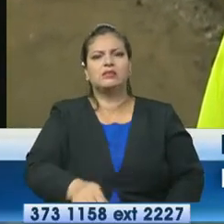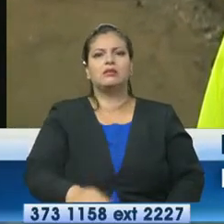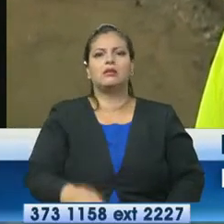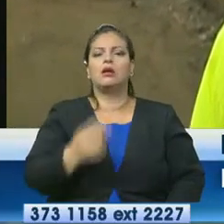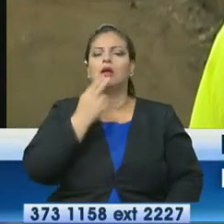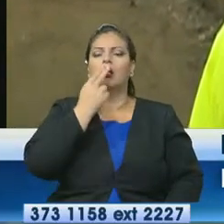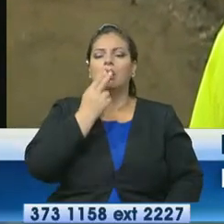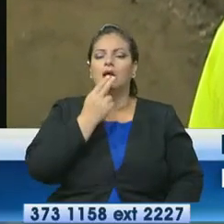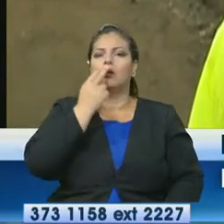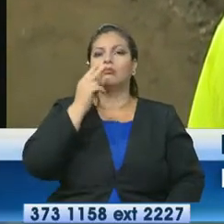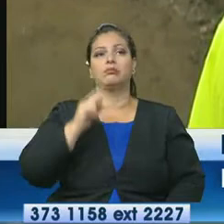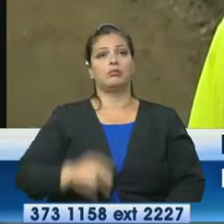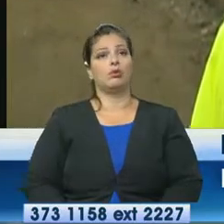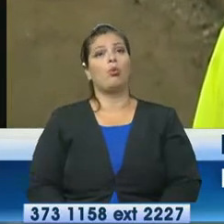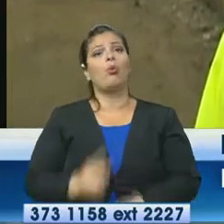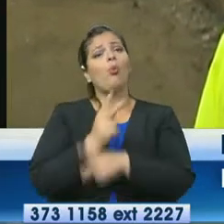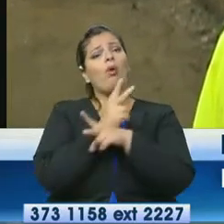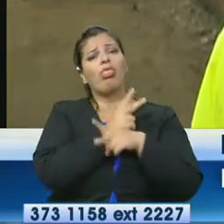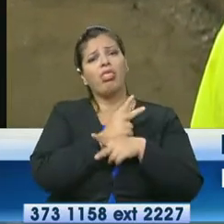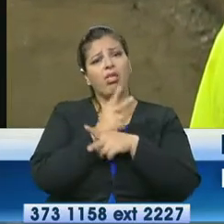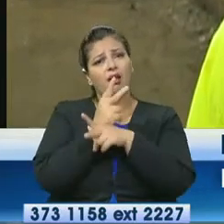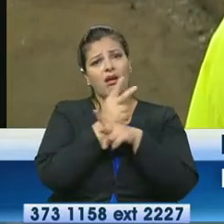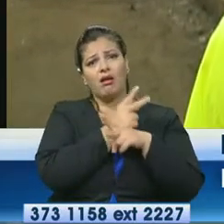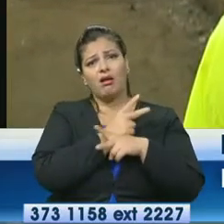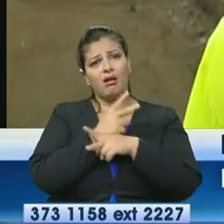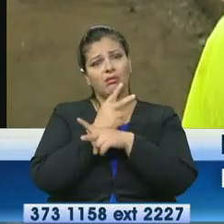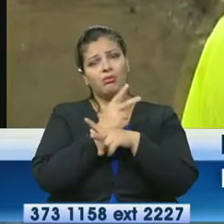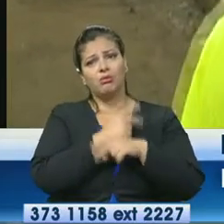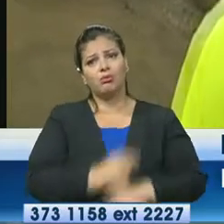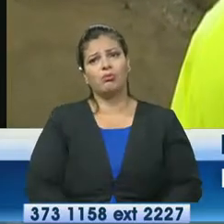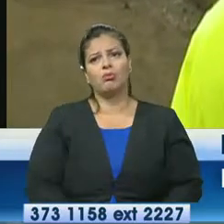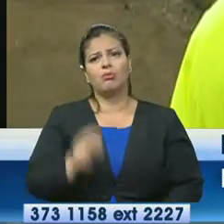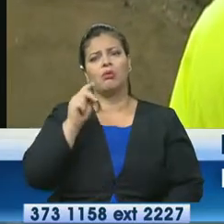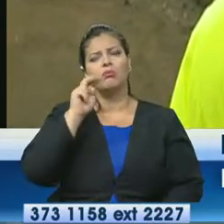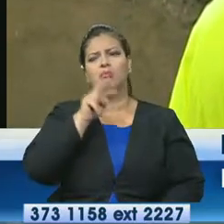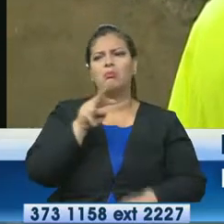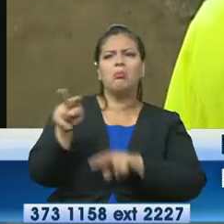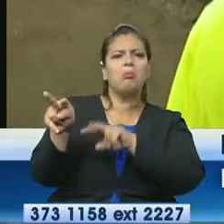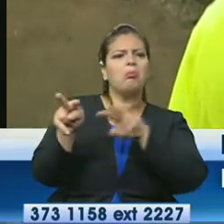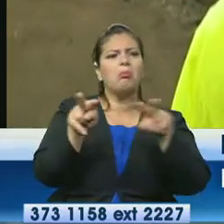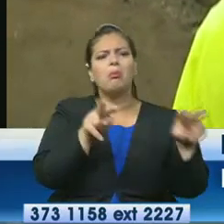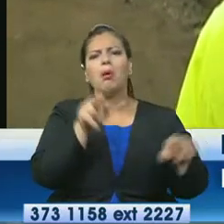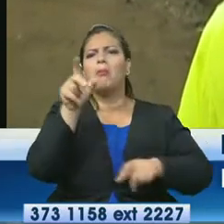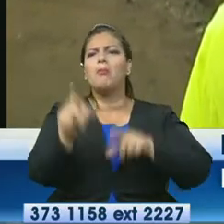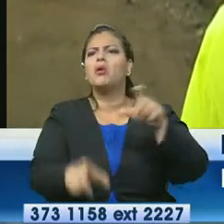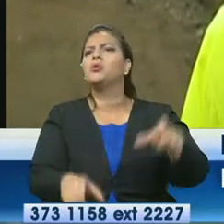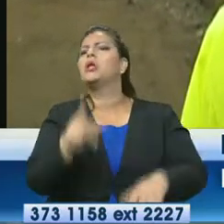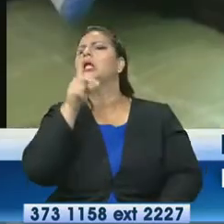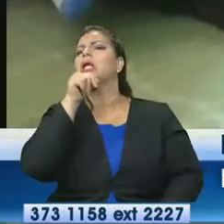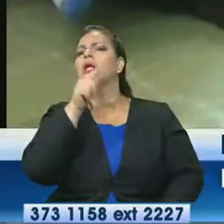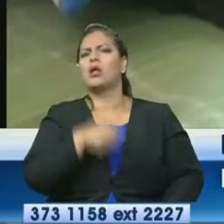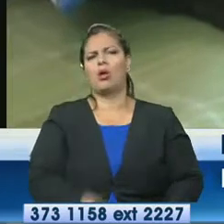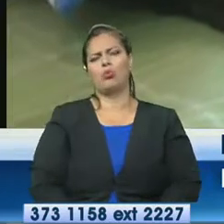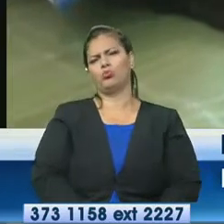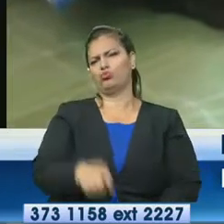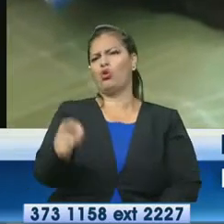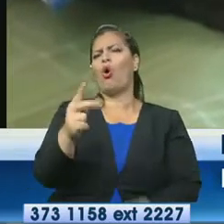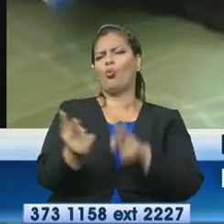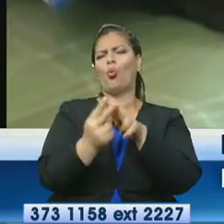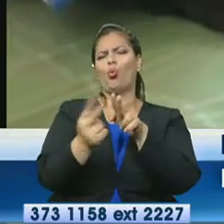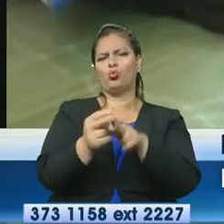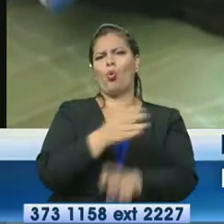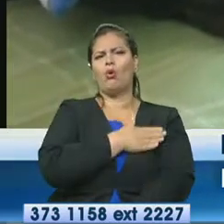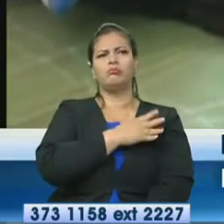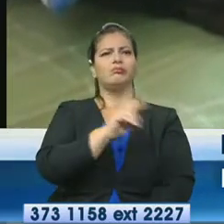nos relacionamos o queremos relacionarnos, siempre ver su entorno e igualmente nosotros no ser confiados. En este caso llevaban